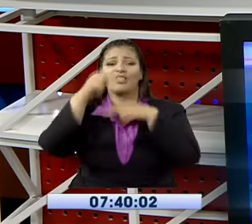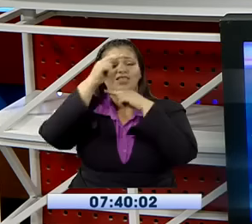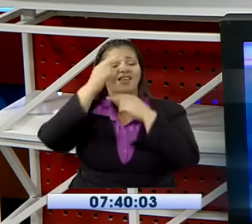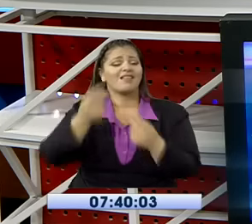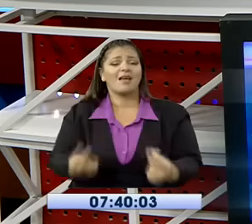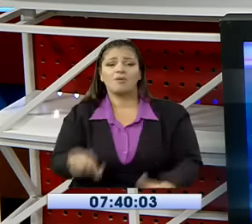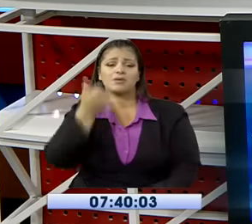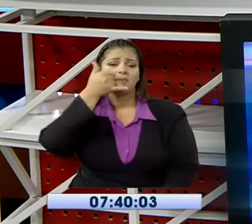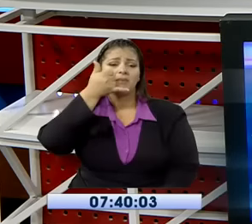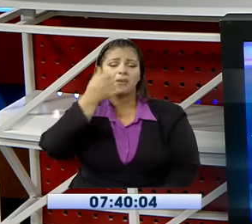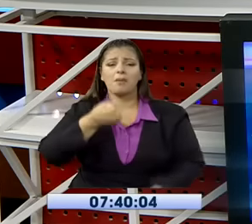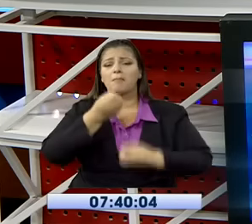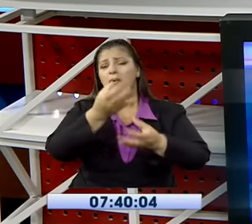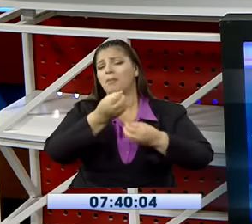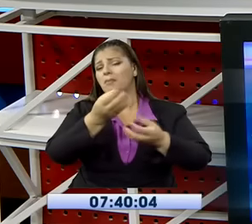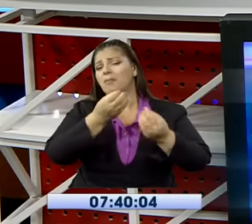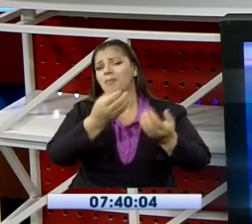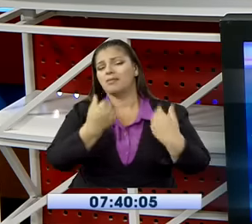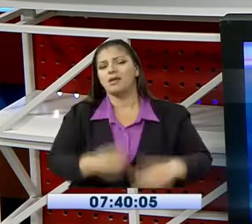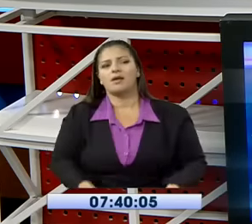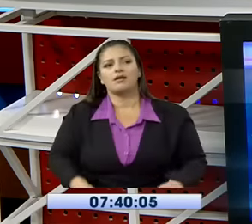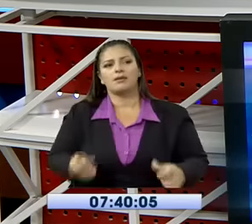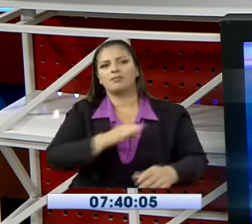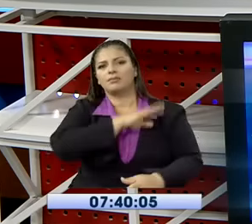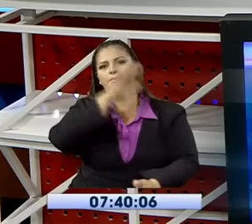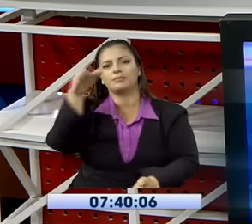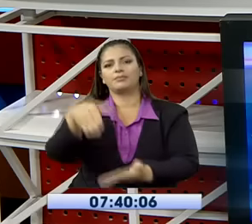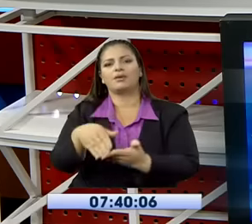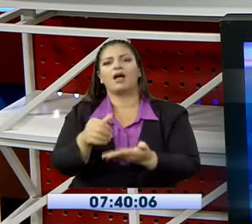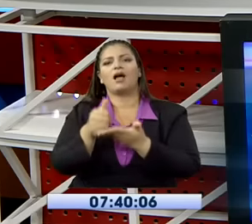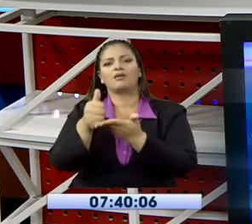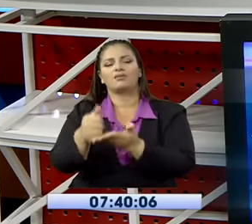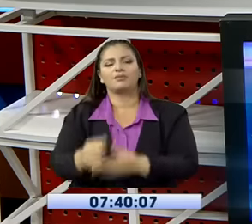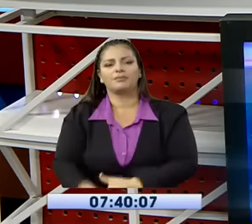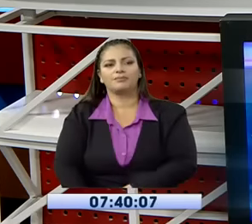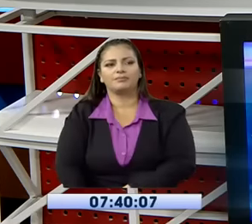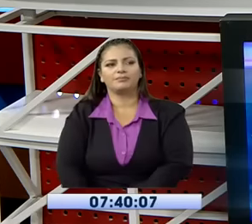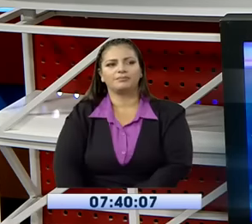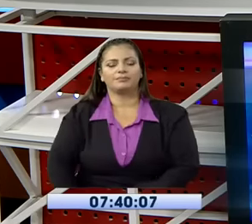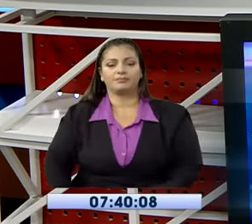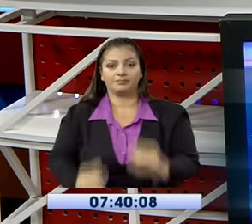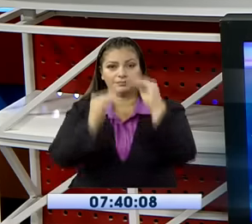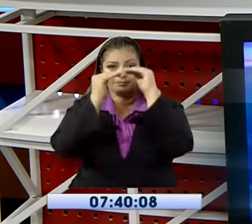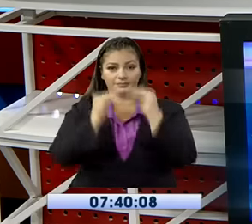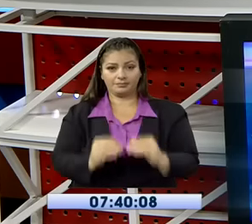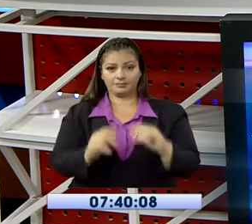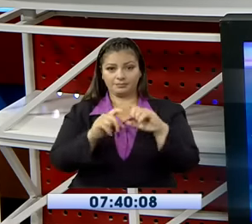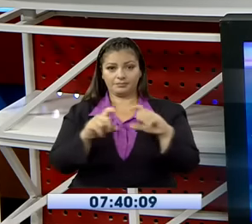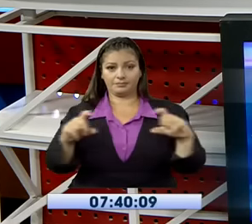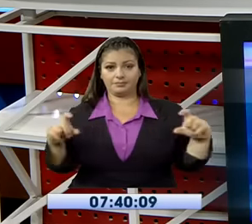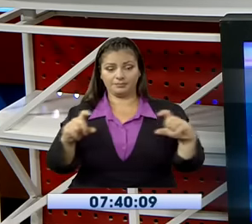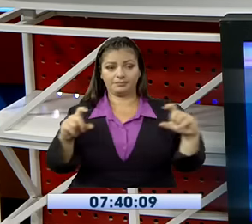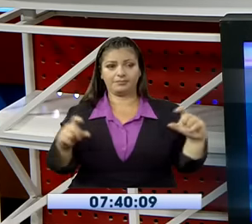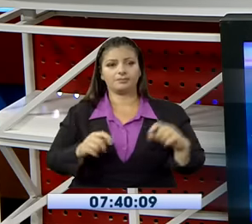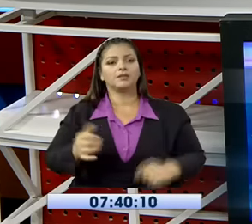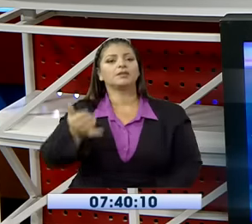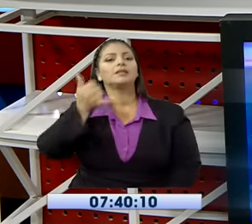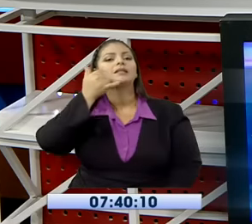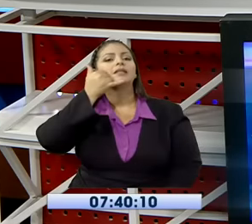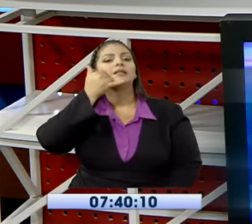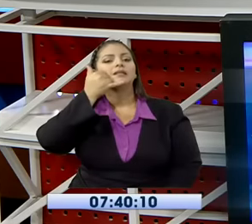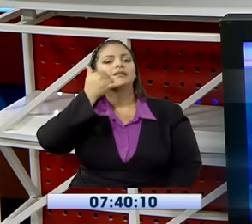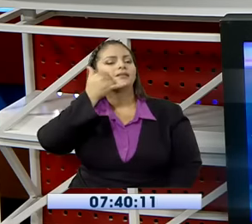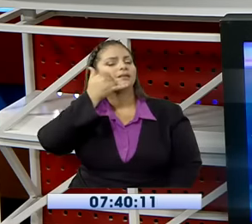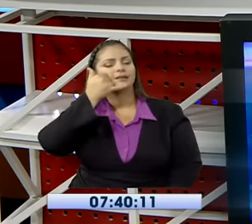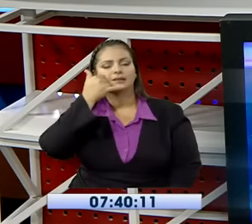solucionar el problema Marquito maquilón salta en dos patitas Me parece muy bien también aparecen nuestros números celulares a ellos no deben llamarnos pero